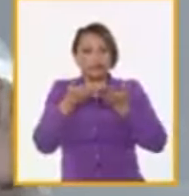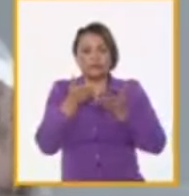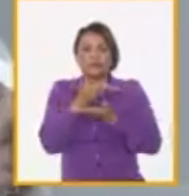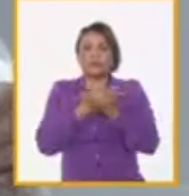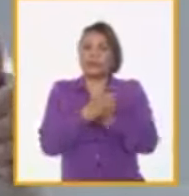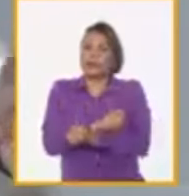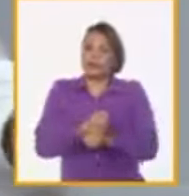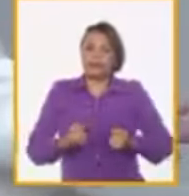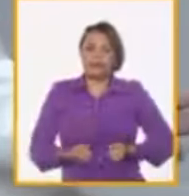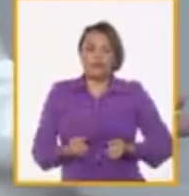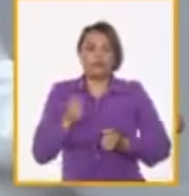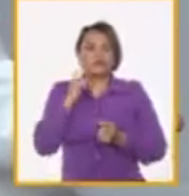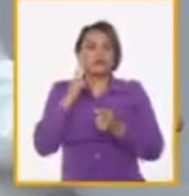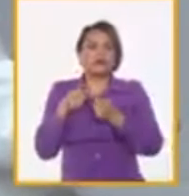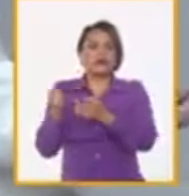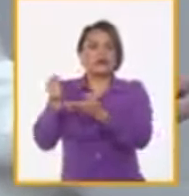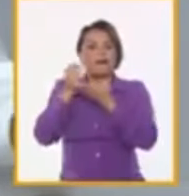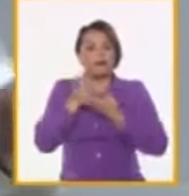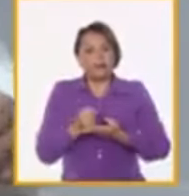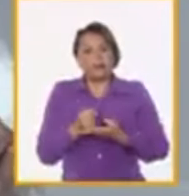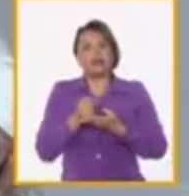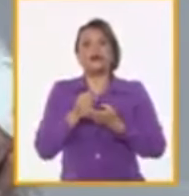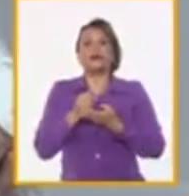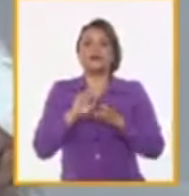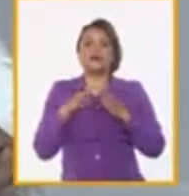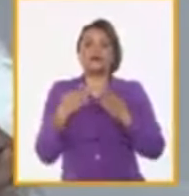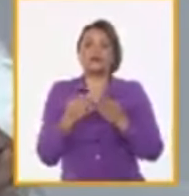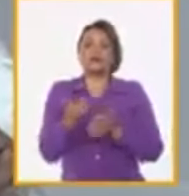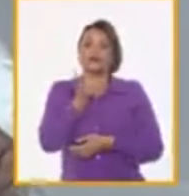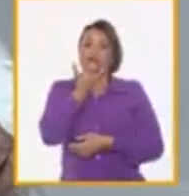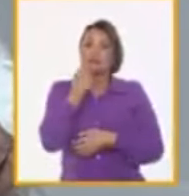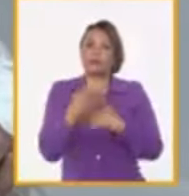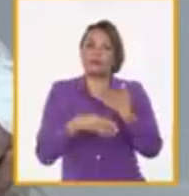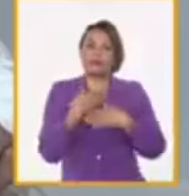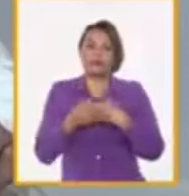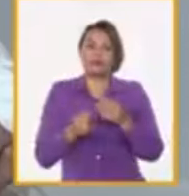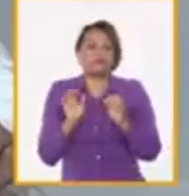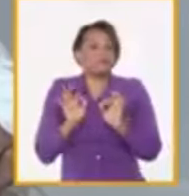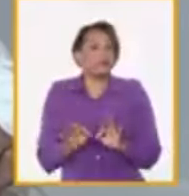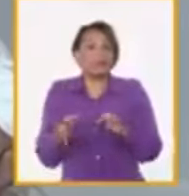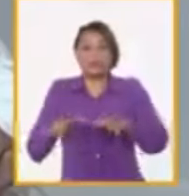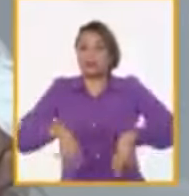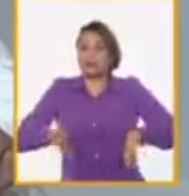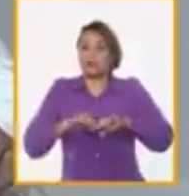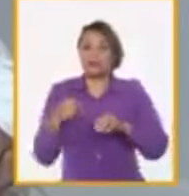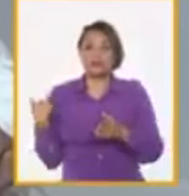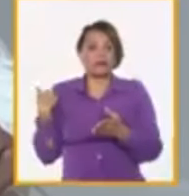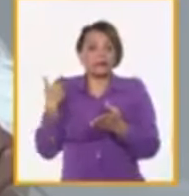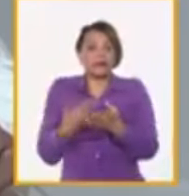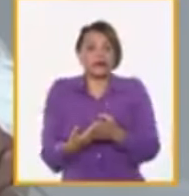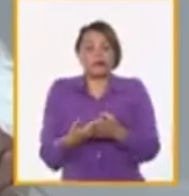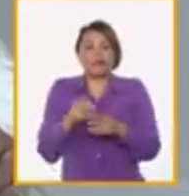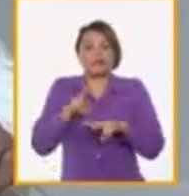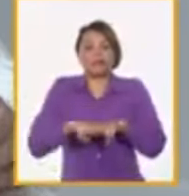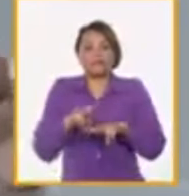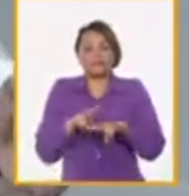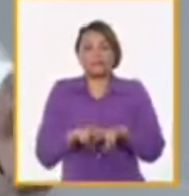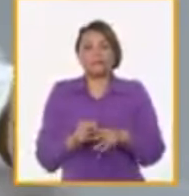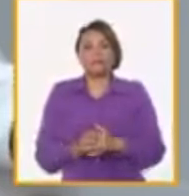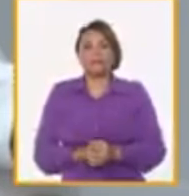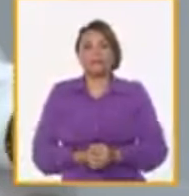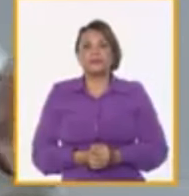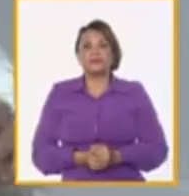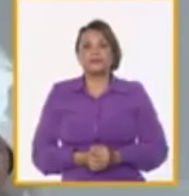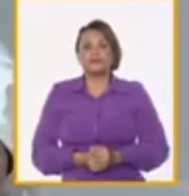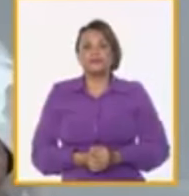esfuerzo por resolver los problemas y todos los organismos tienen un nivel de dificultades. Esa es la situación que tenemos en la capital. Y como